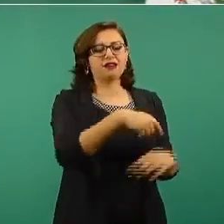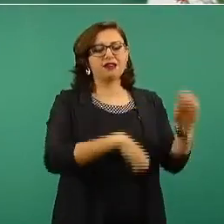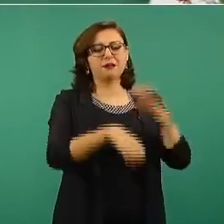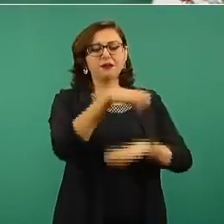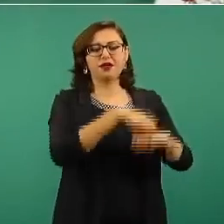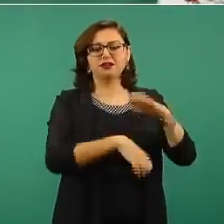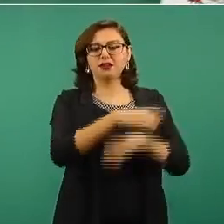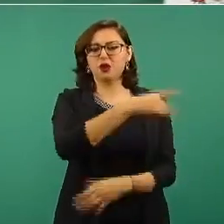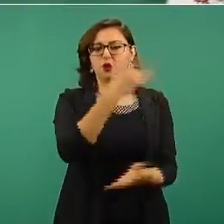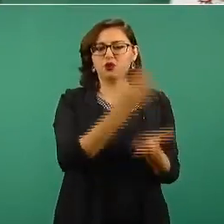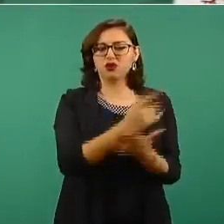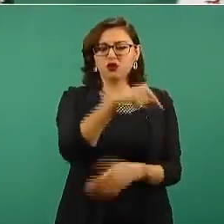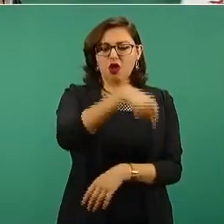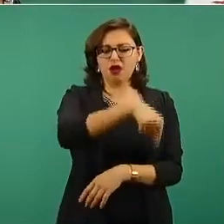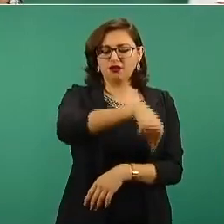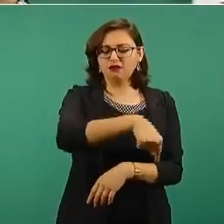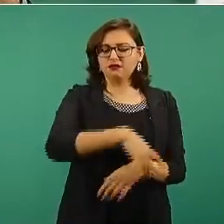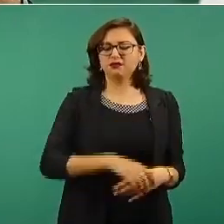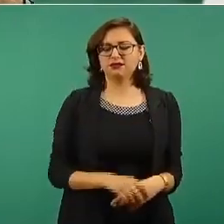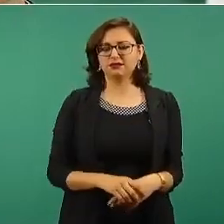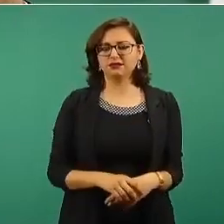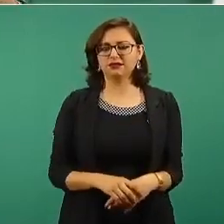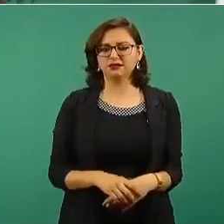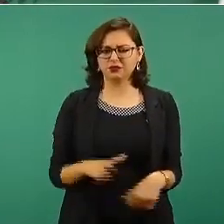Los permisos